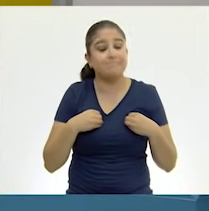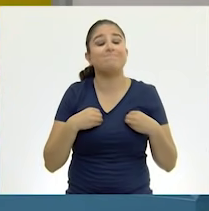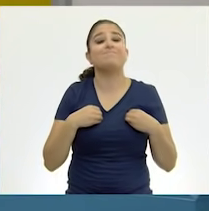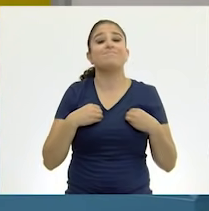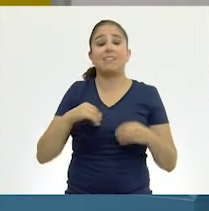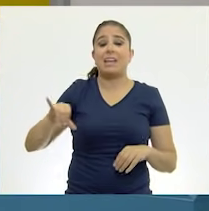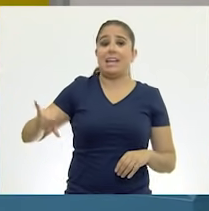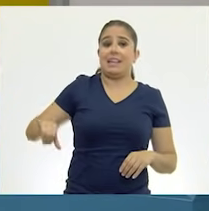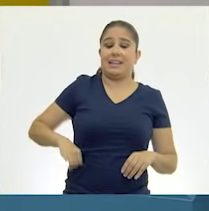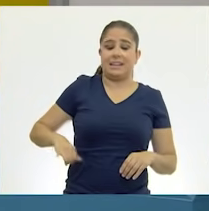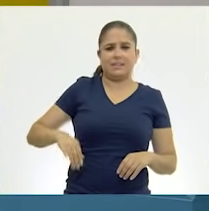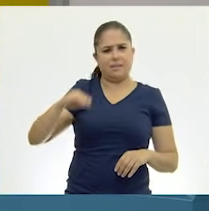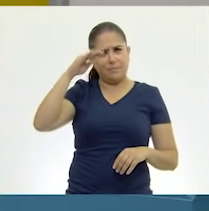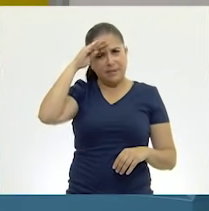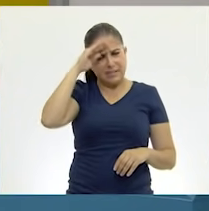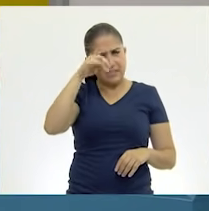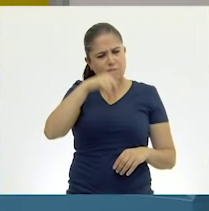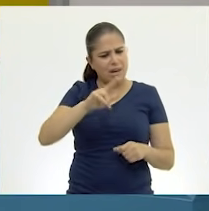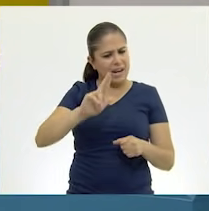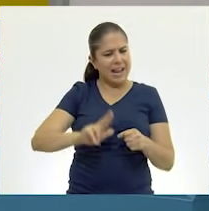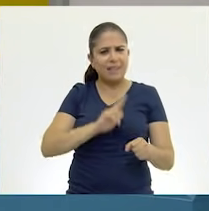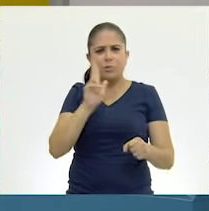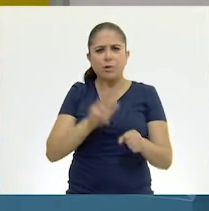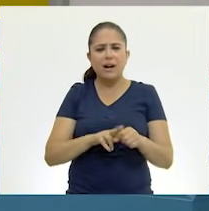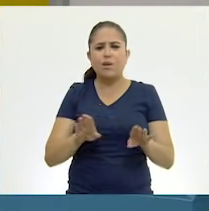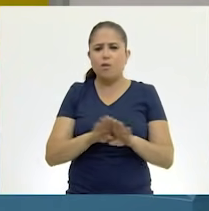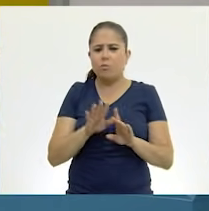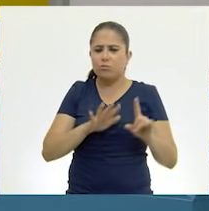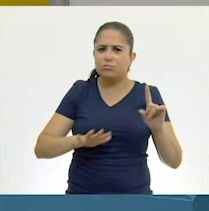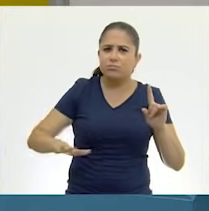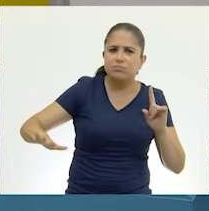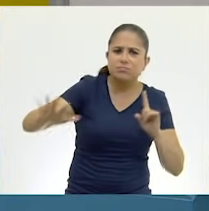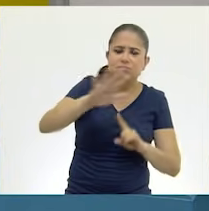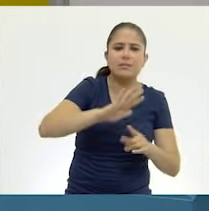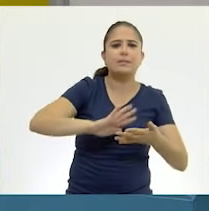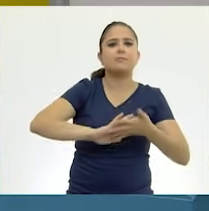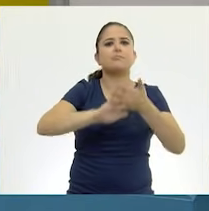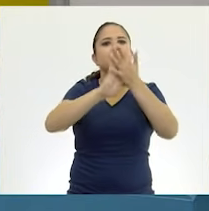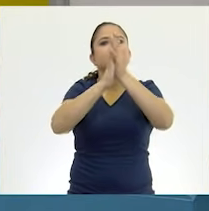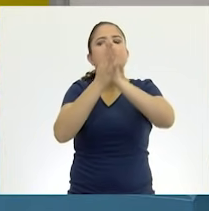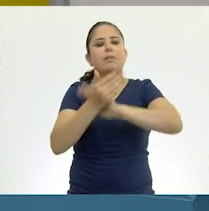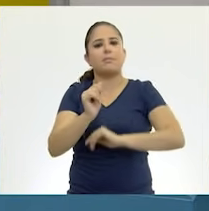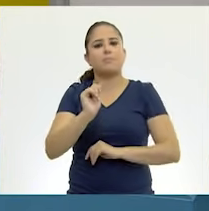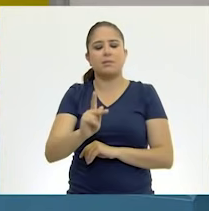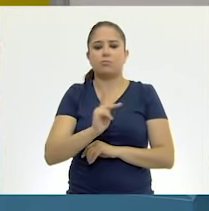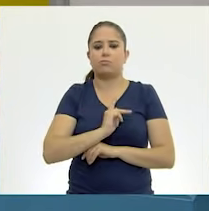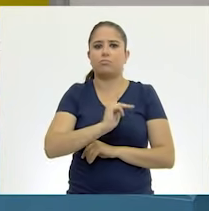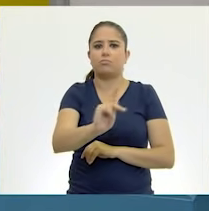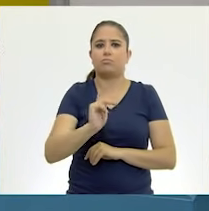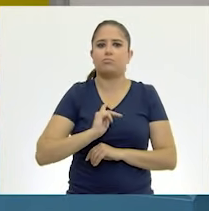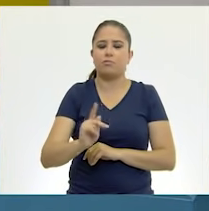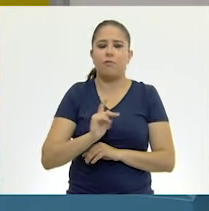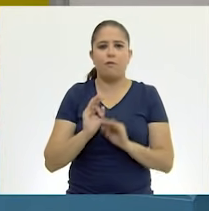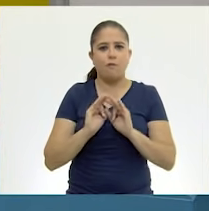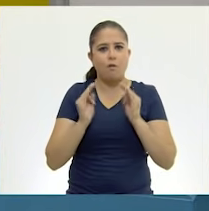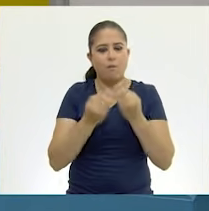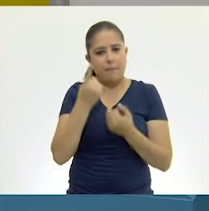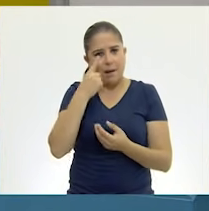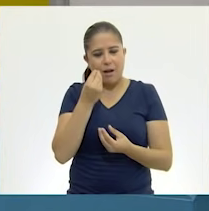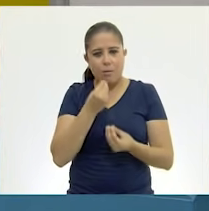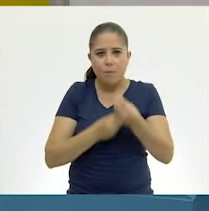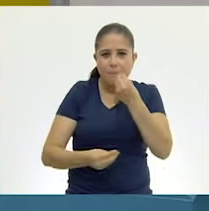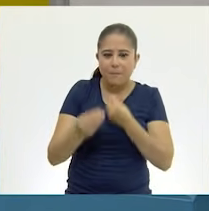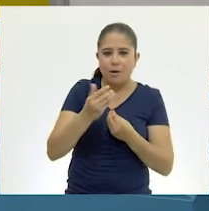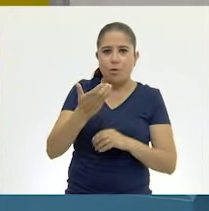interesante reflexionar sobre cómo la naturaleza que nos rodea se vuelve parte de nosotros, de nuestras formas más bien de alimentación